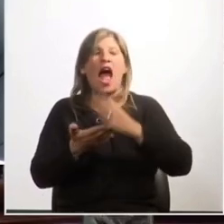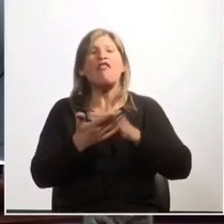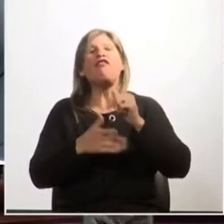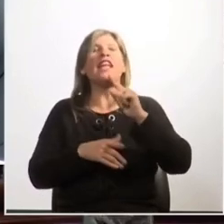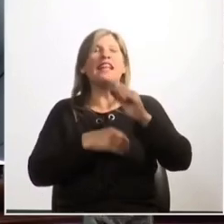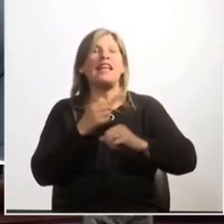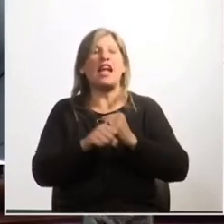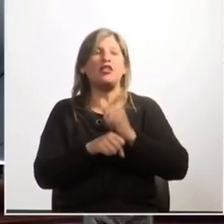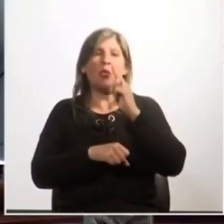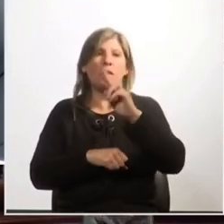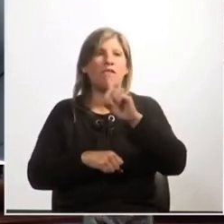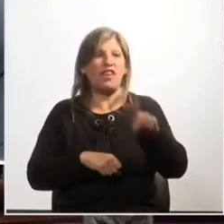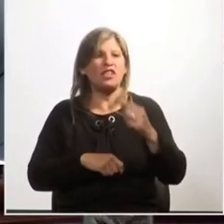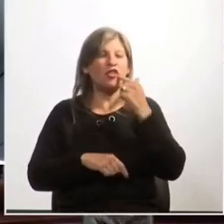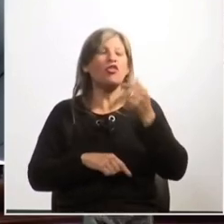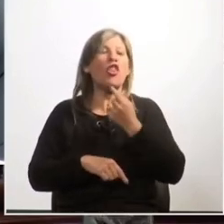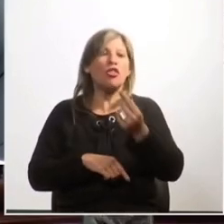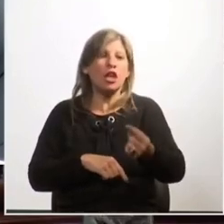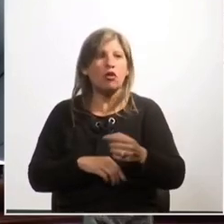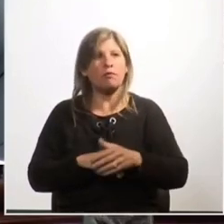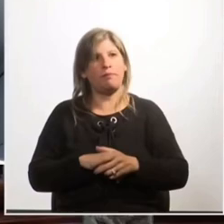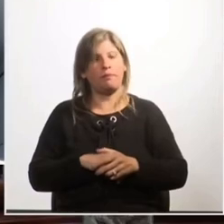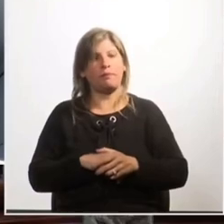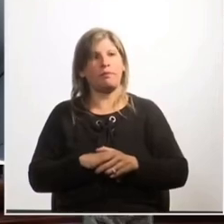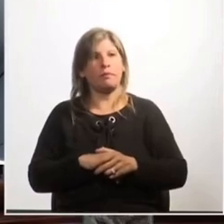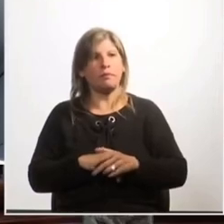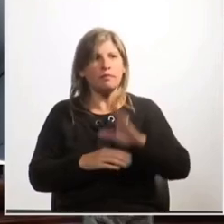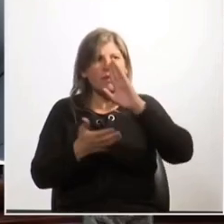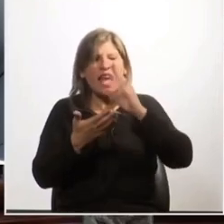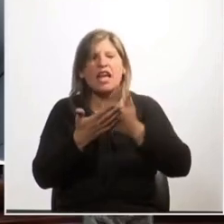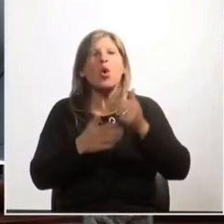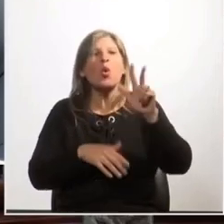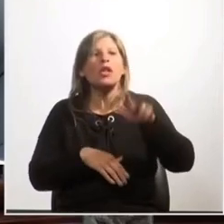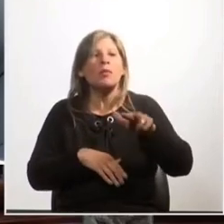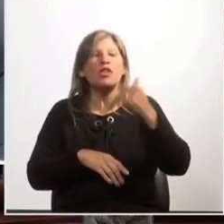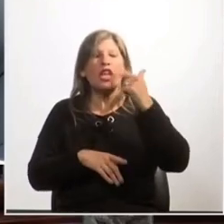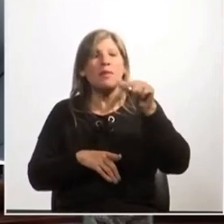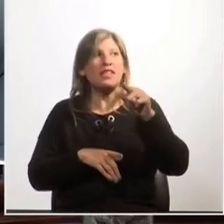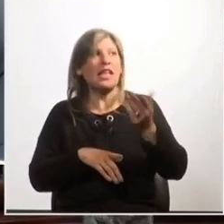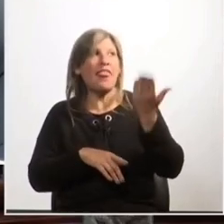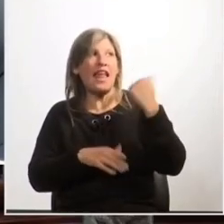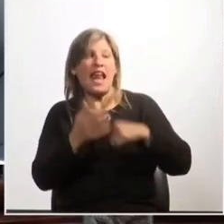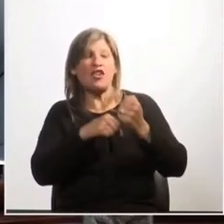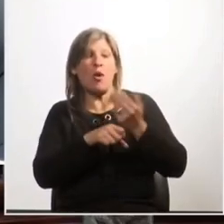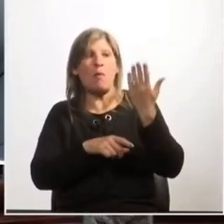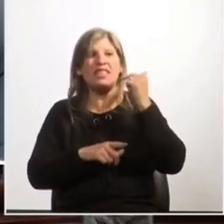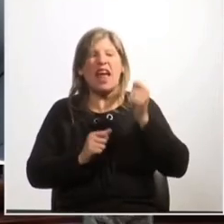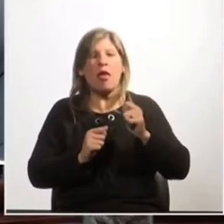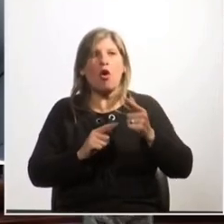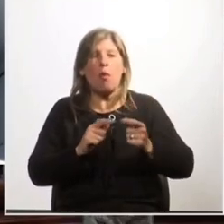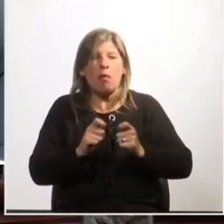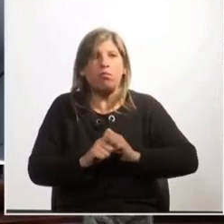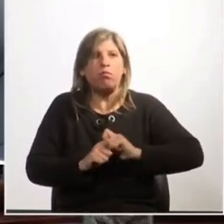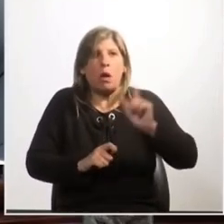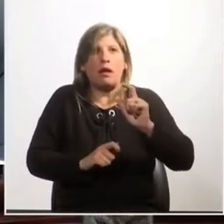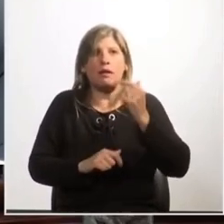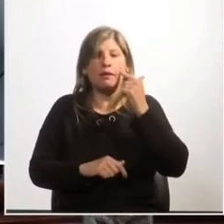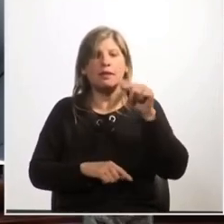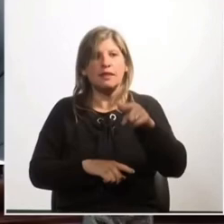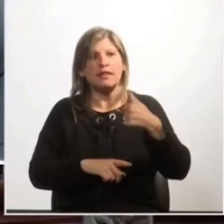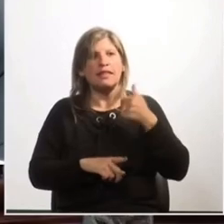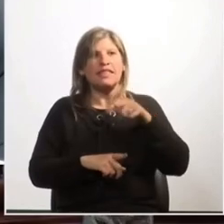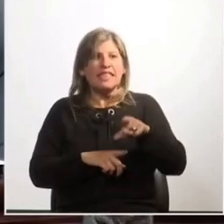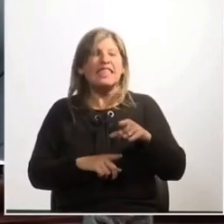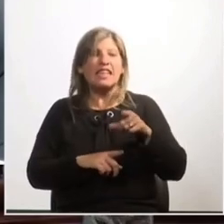2021, señaló que en el último trimestre de 2021 tuvieron un leve empuje y esa tendencia parece